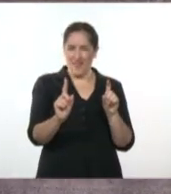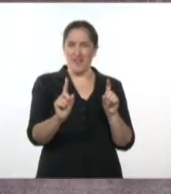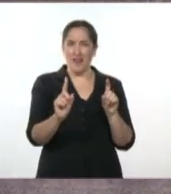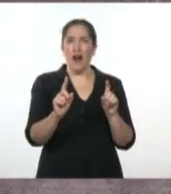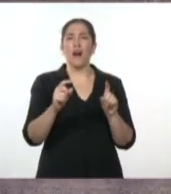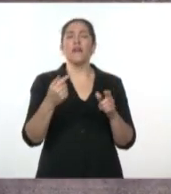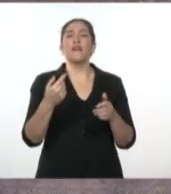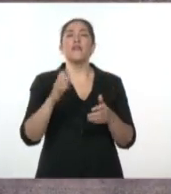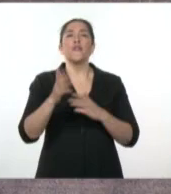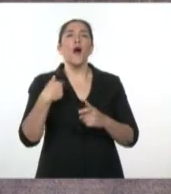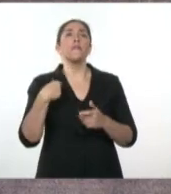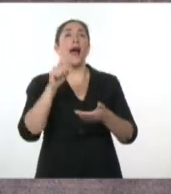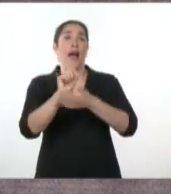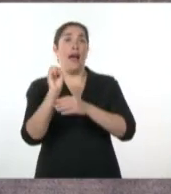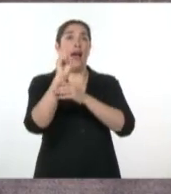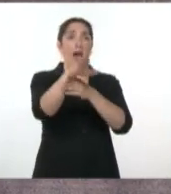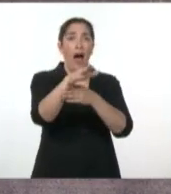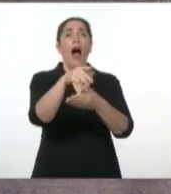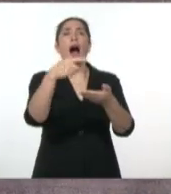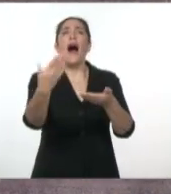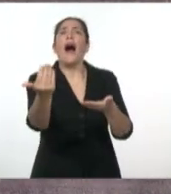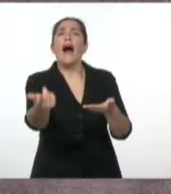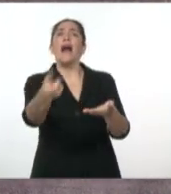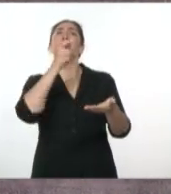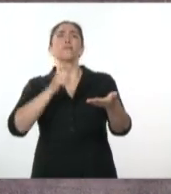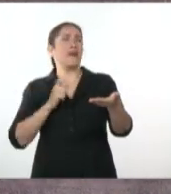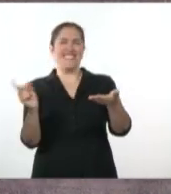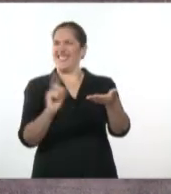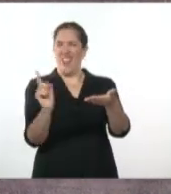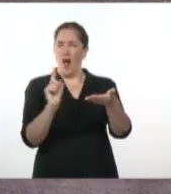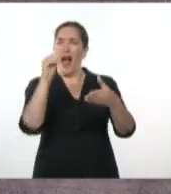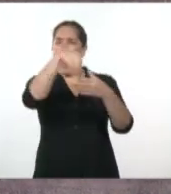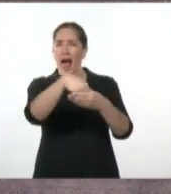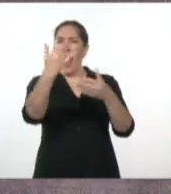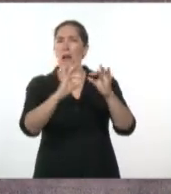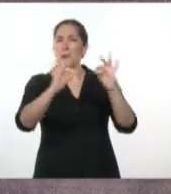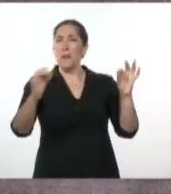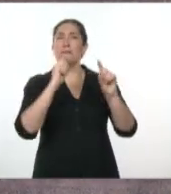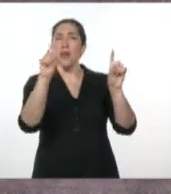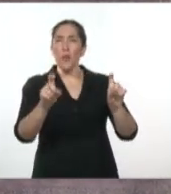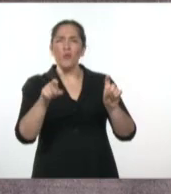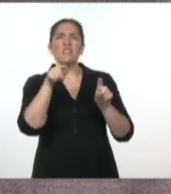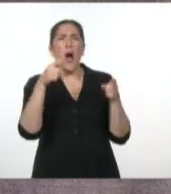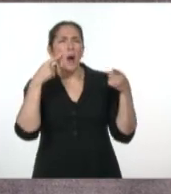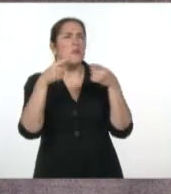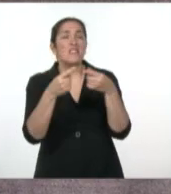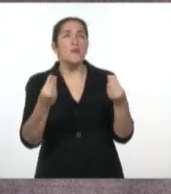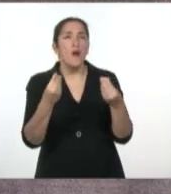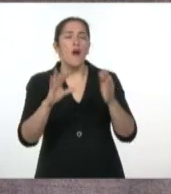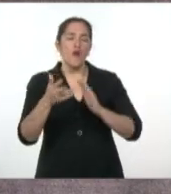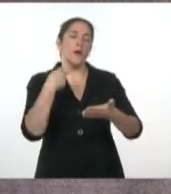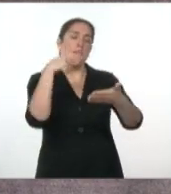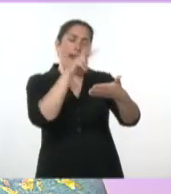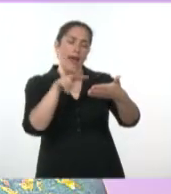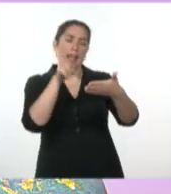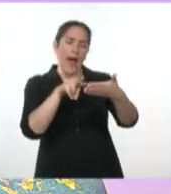escriba, no, ¿por qué preferimos a los cachorros? No, no se está esperando que se dé esa respuesta, sino que la función que tiene es hacer una pausa en la lectura